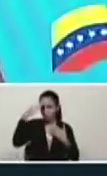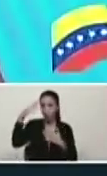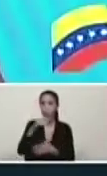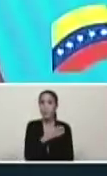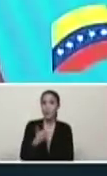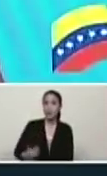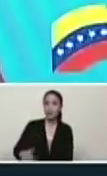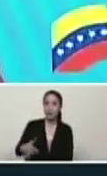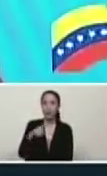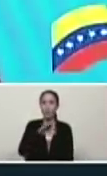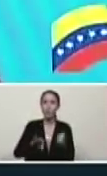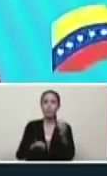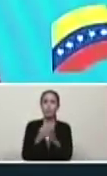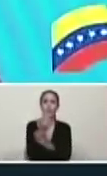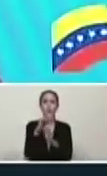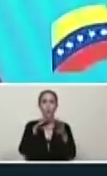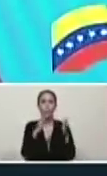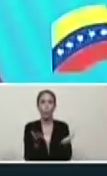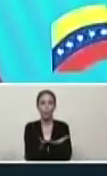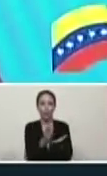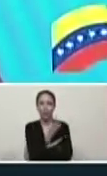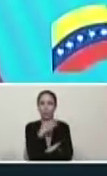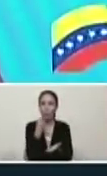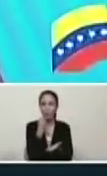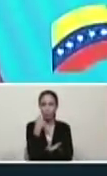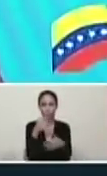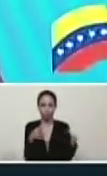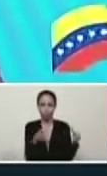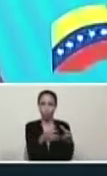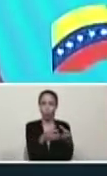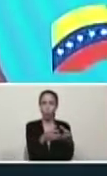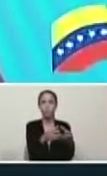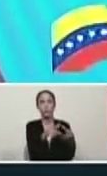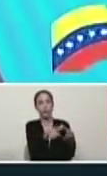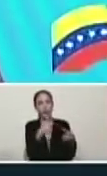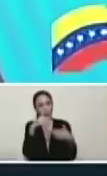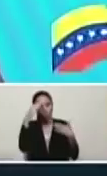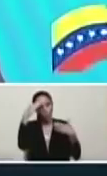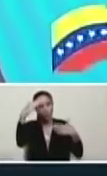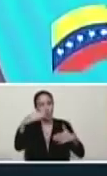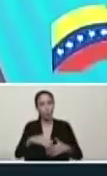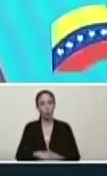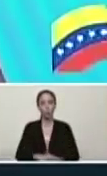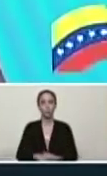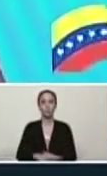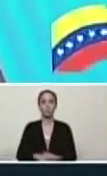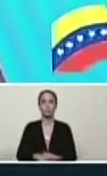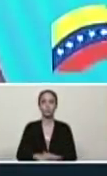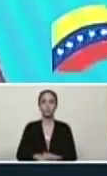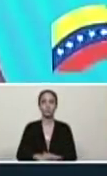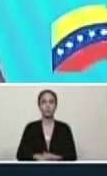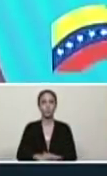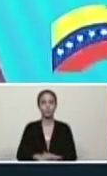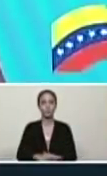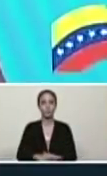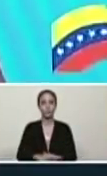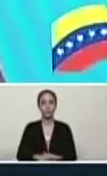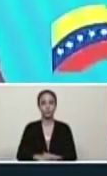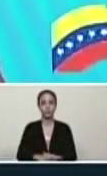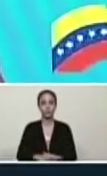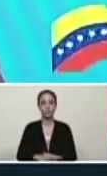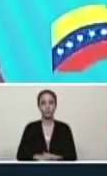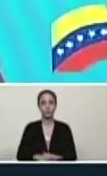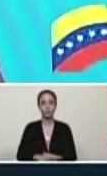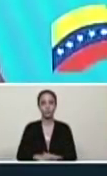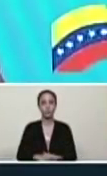presidente de la Federación Mundial de la Juventud Democrática, le diera un saludo a toda la juventud, a los